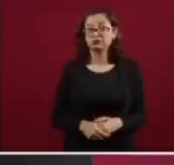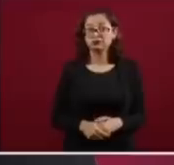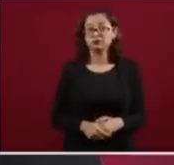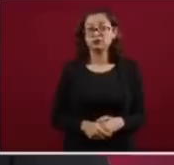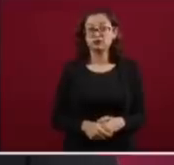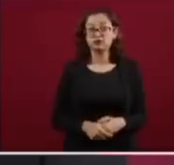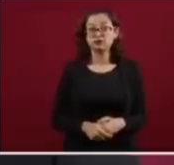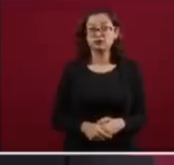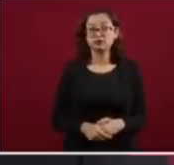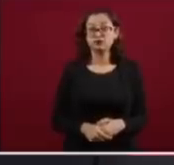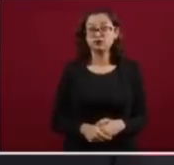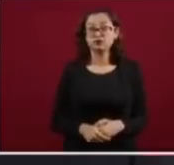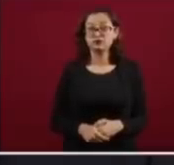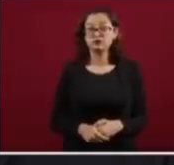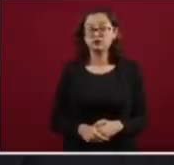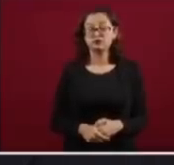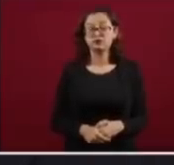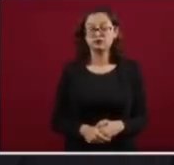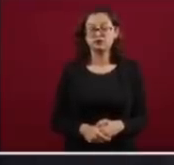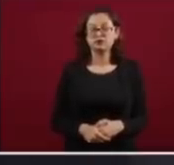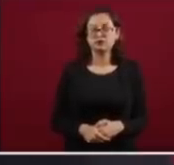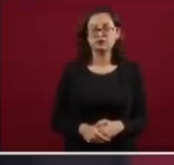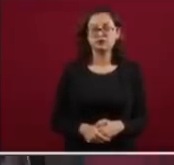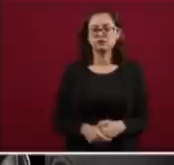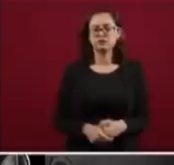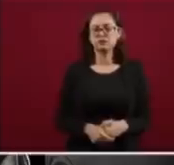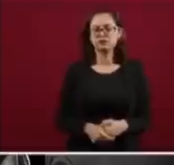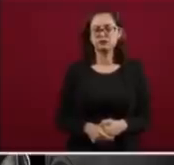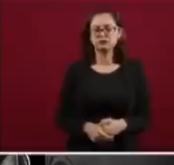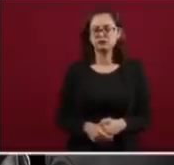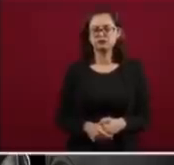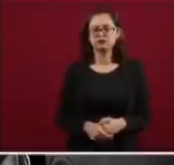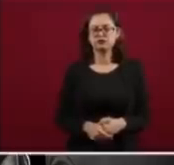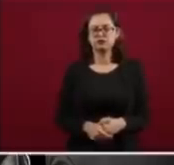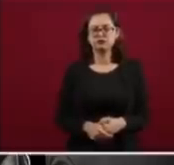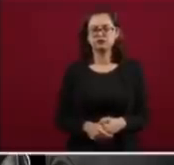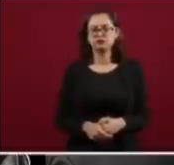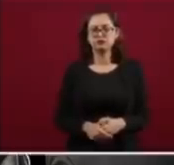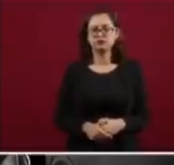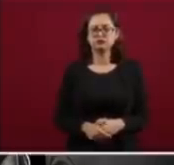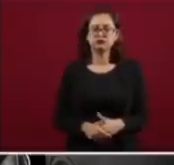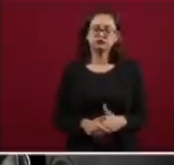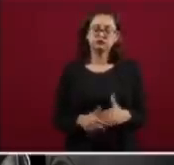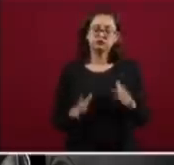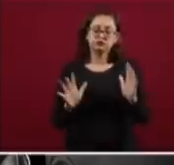d puede ser por fobia